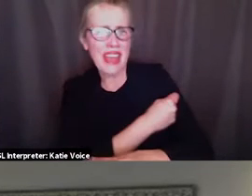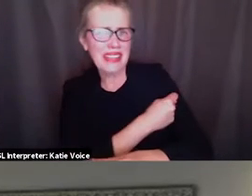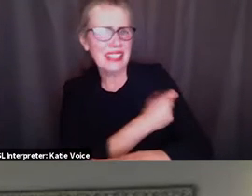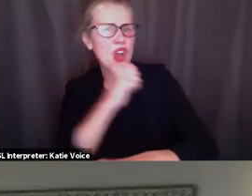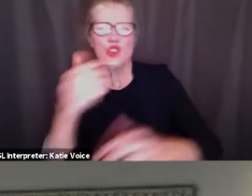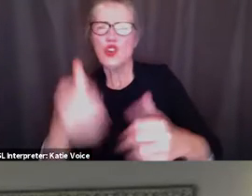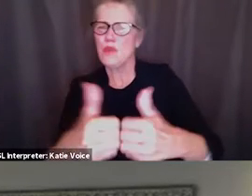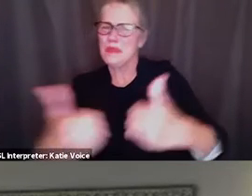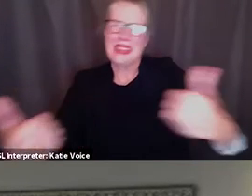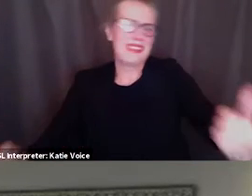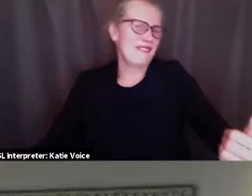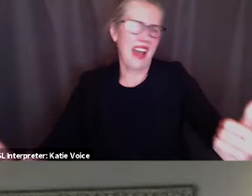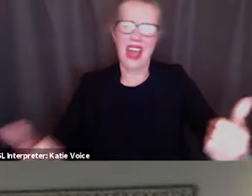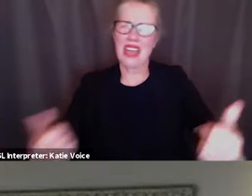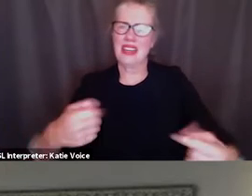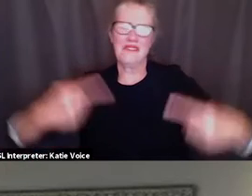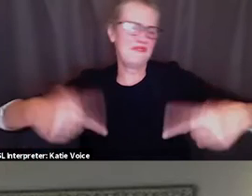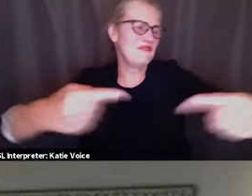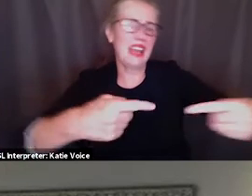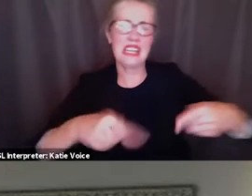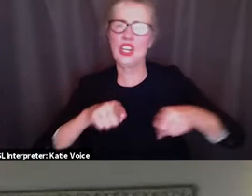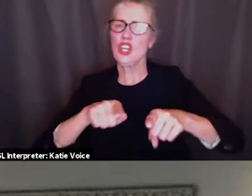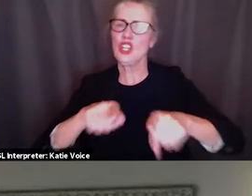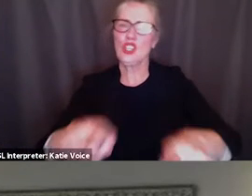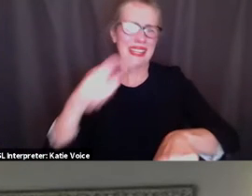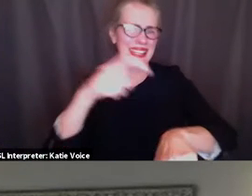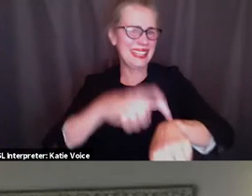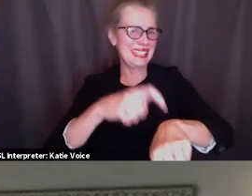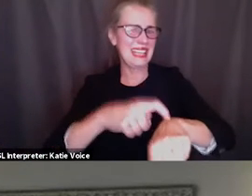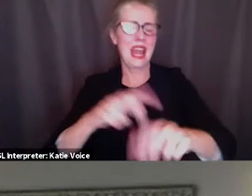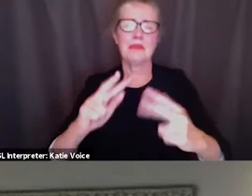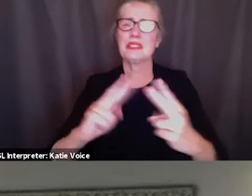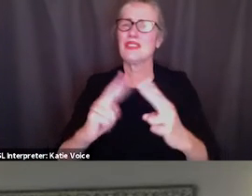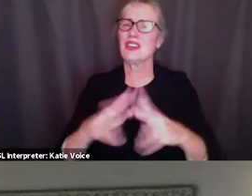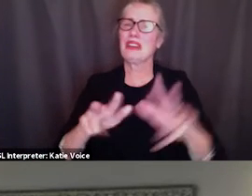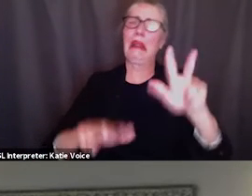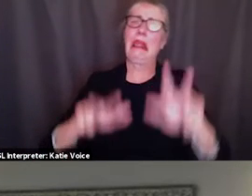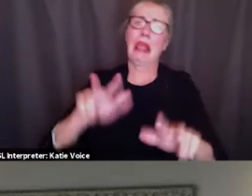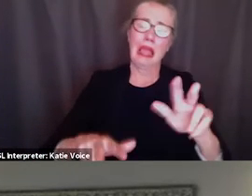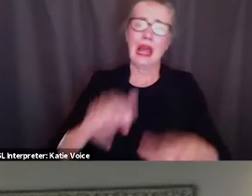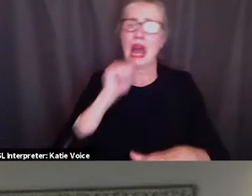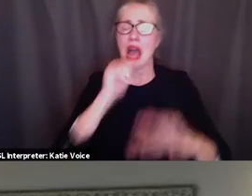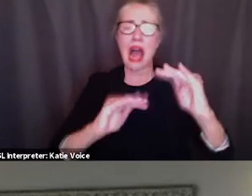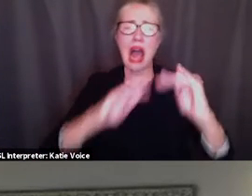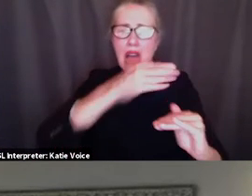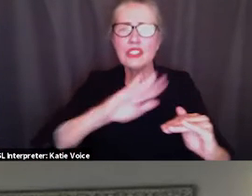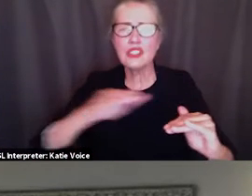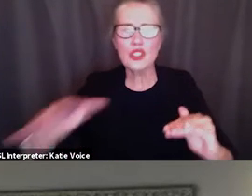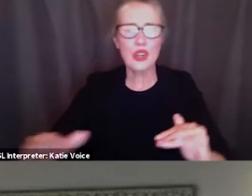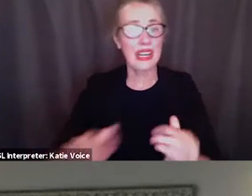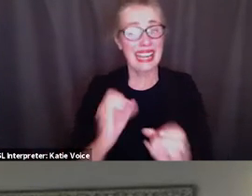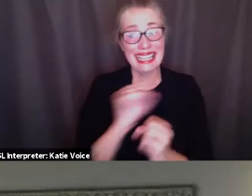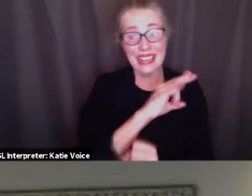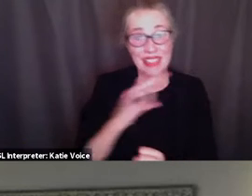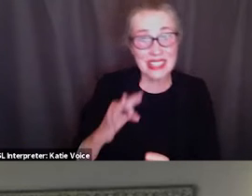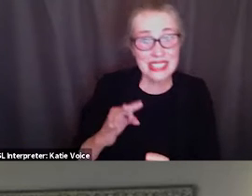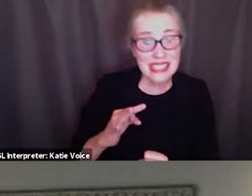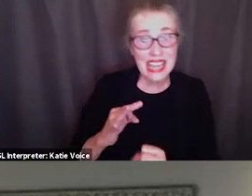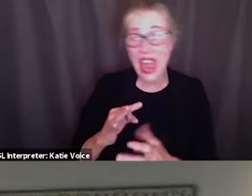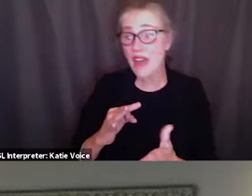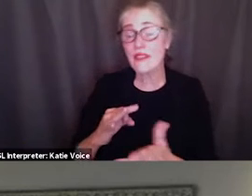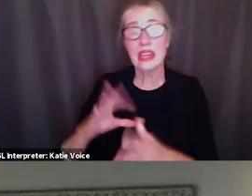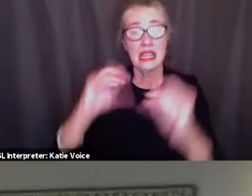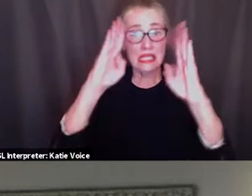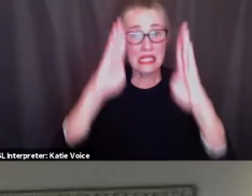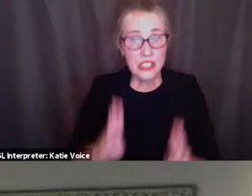estar causando división durante estos tiempos inciertos. Por favor, denle a los miembros del personal, administradores,